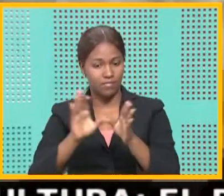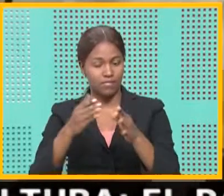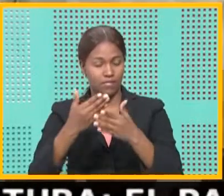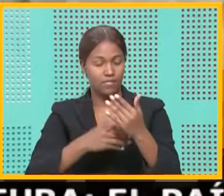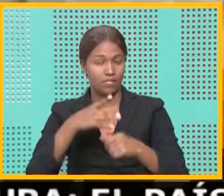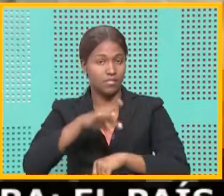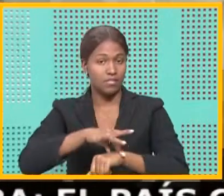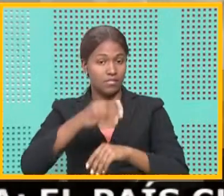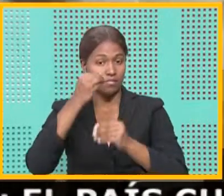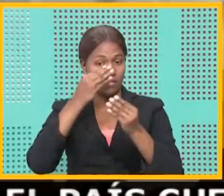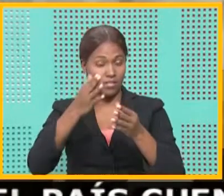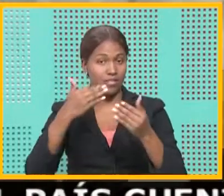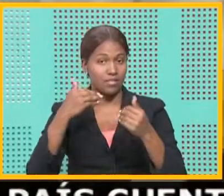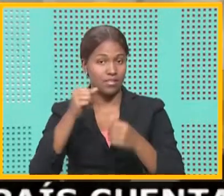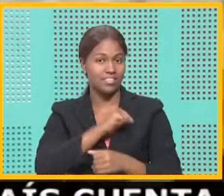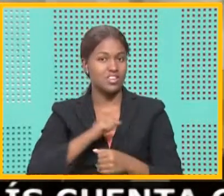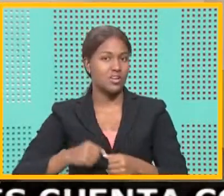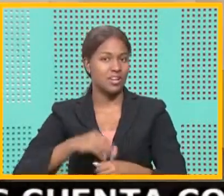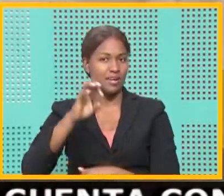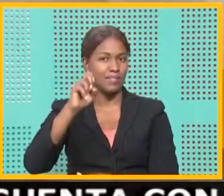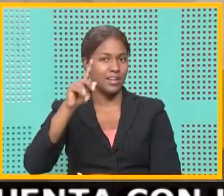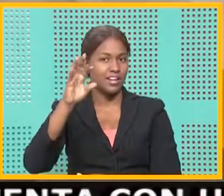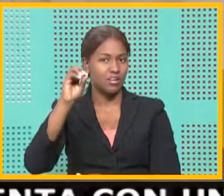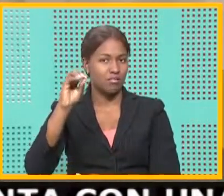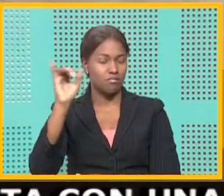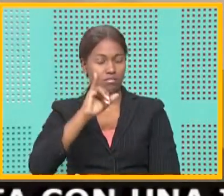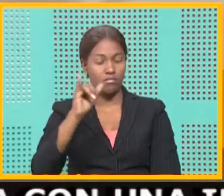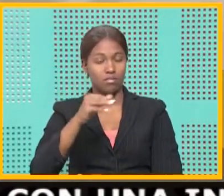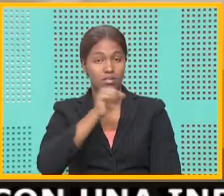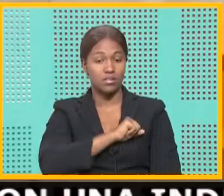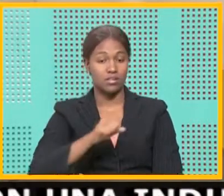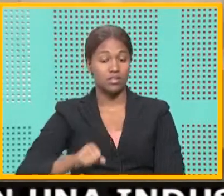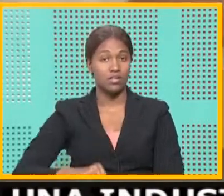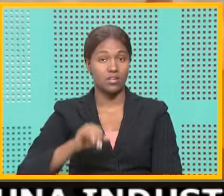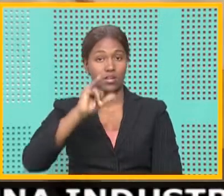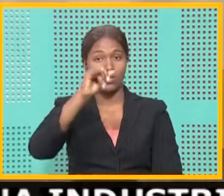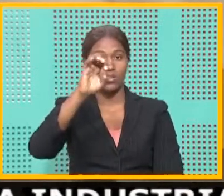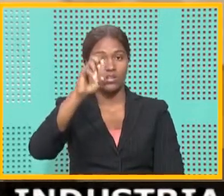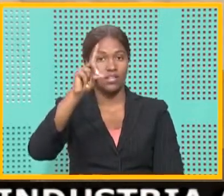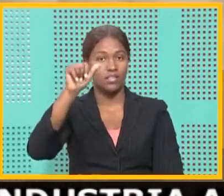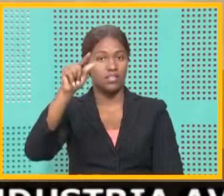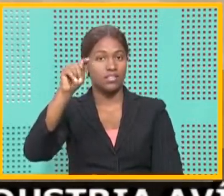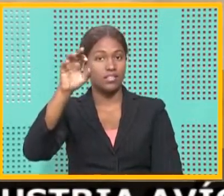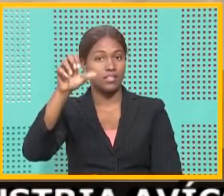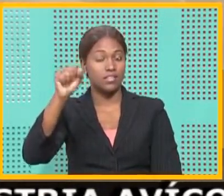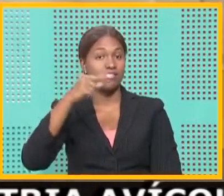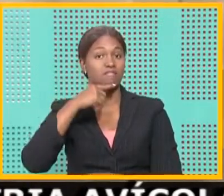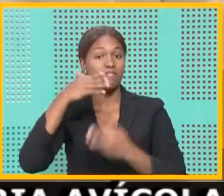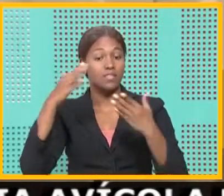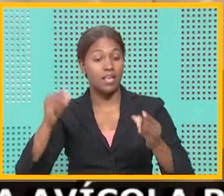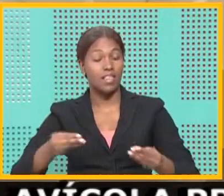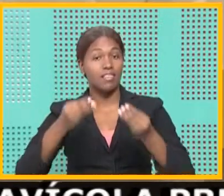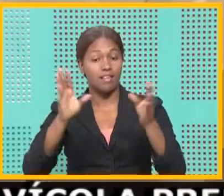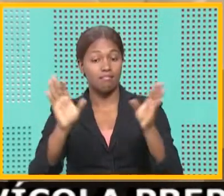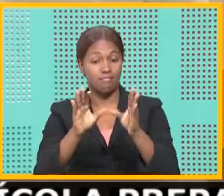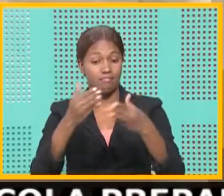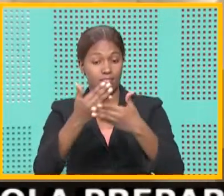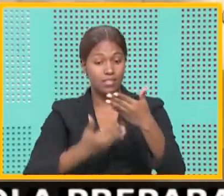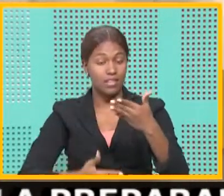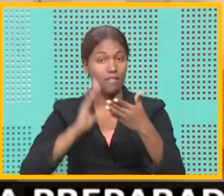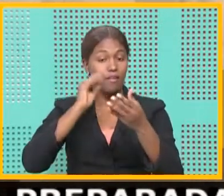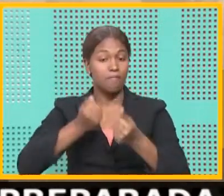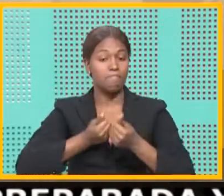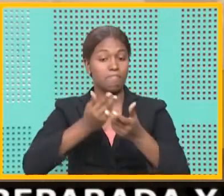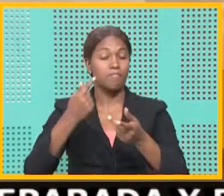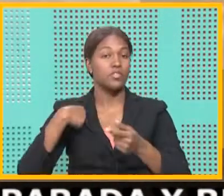dice el señor Emilio Toribio Oribio y el señor Luis Pichirillo y el señor José Dantes, que ya que se han dado los títulos, se va a dotar a